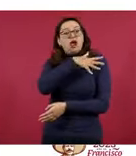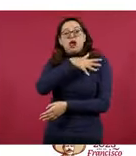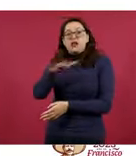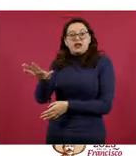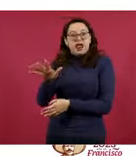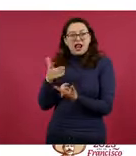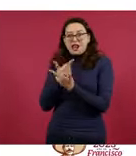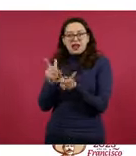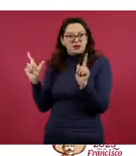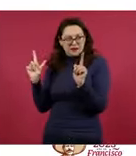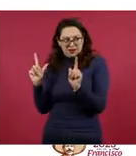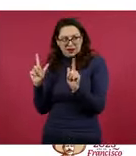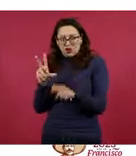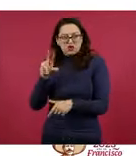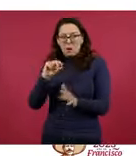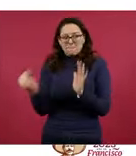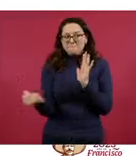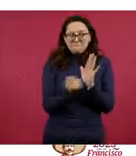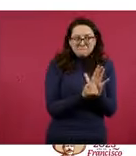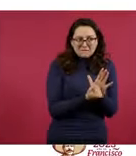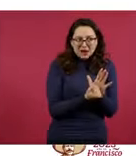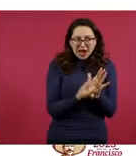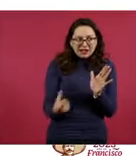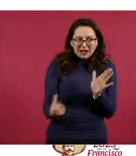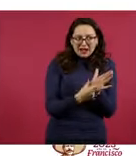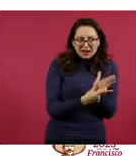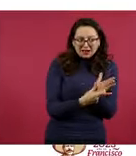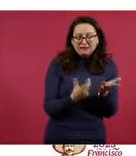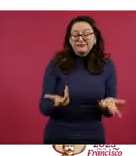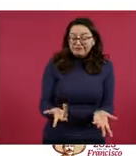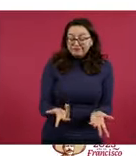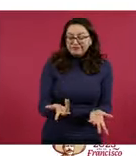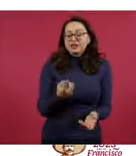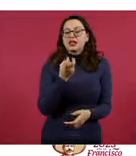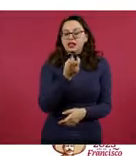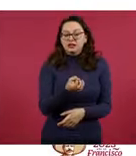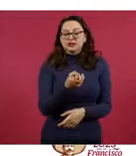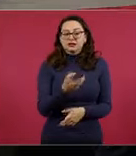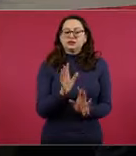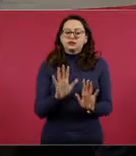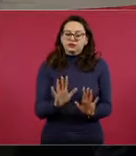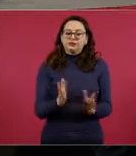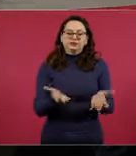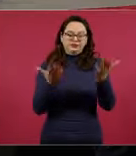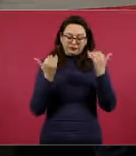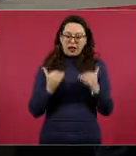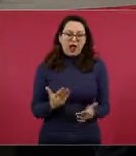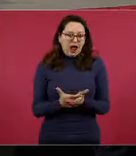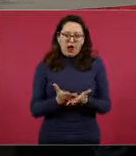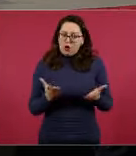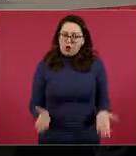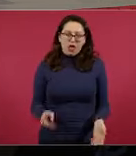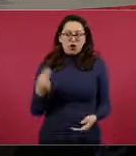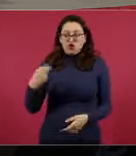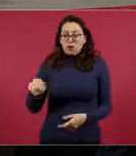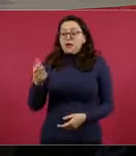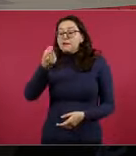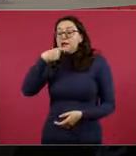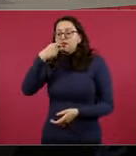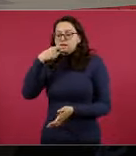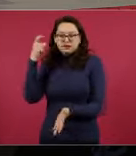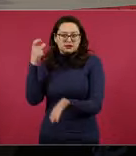o direccionar lo que hacían las instituciones públicas. Además, obviamente, del nombre de médico, su cédula, de dónde estudió. El paciente